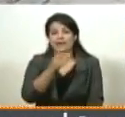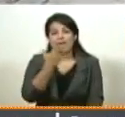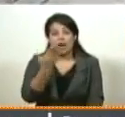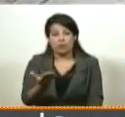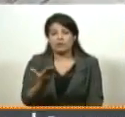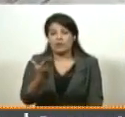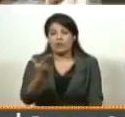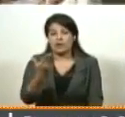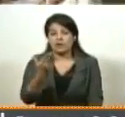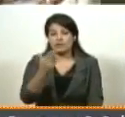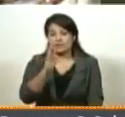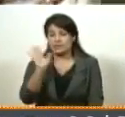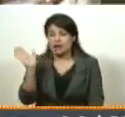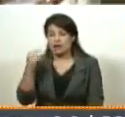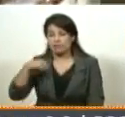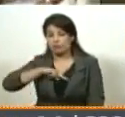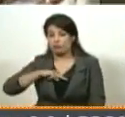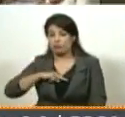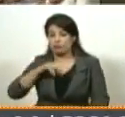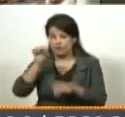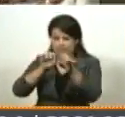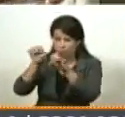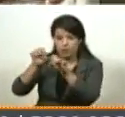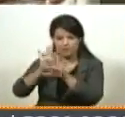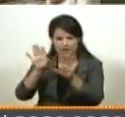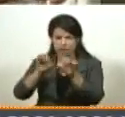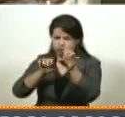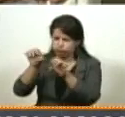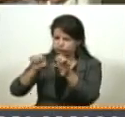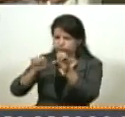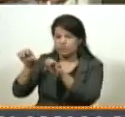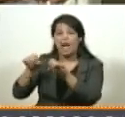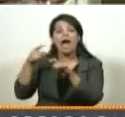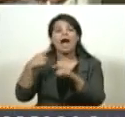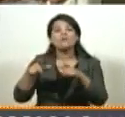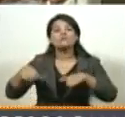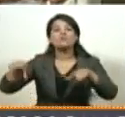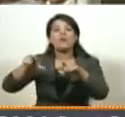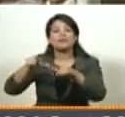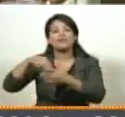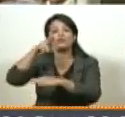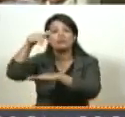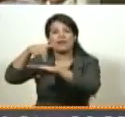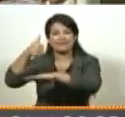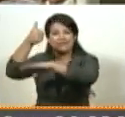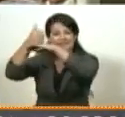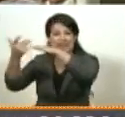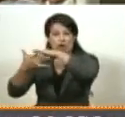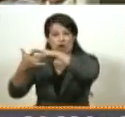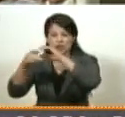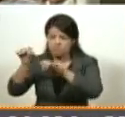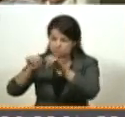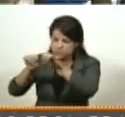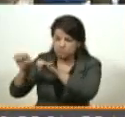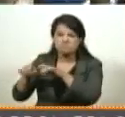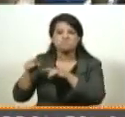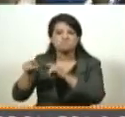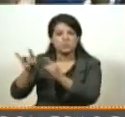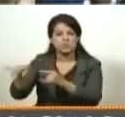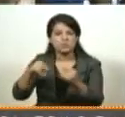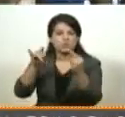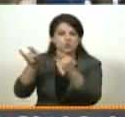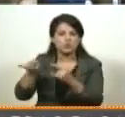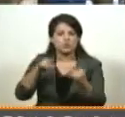lo que hemos venido evaluando a través del Centro Nacional de Soporte. La plataforma ha estado respondiendo muy